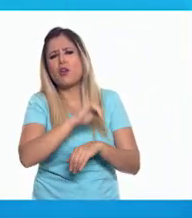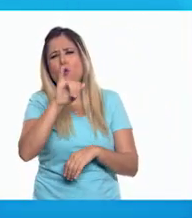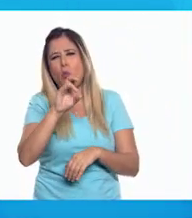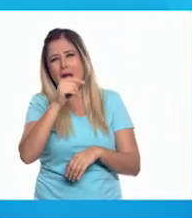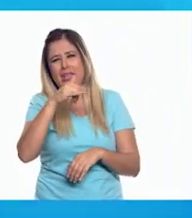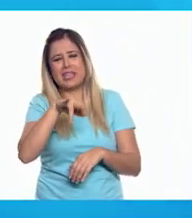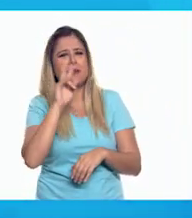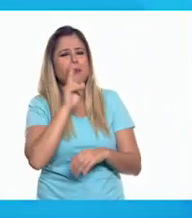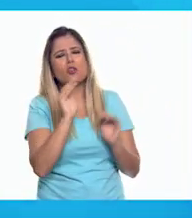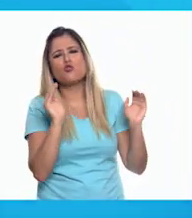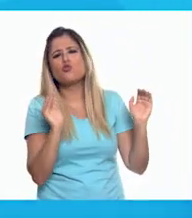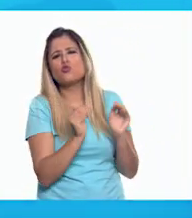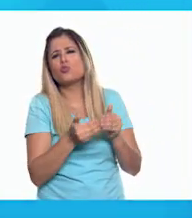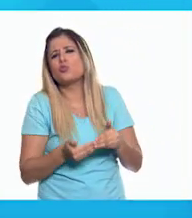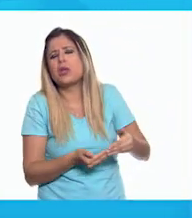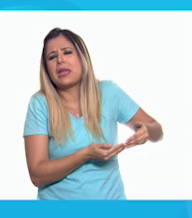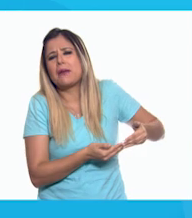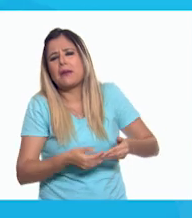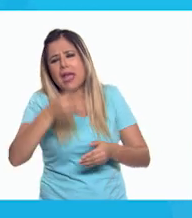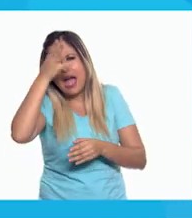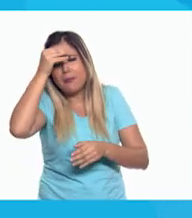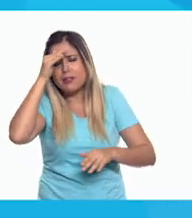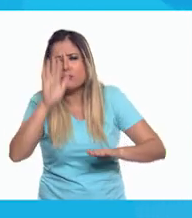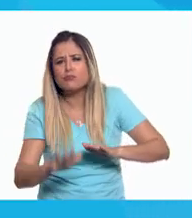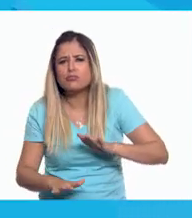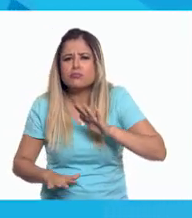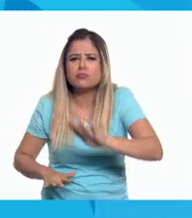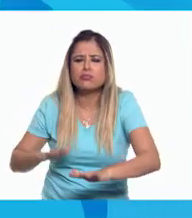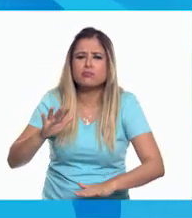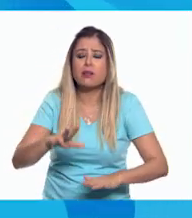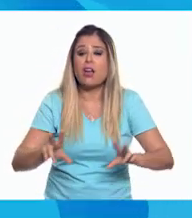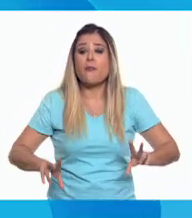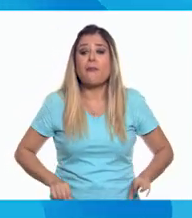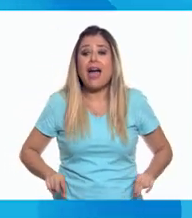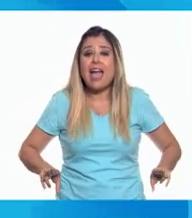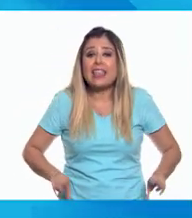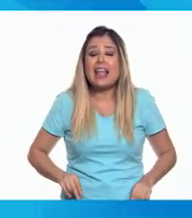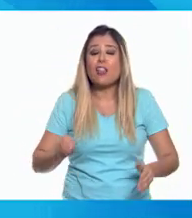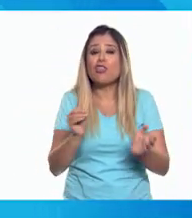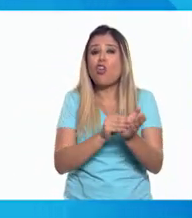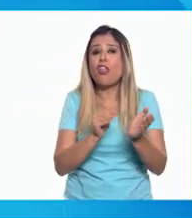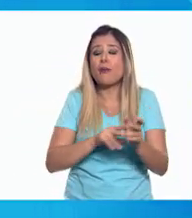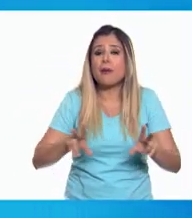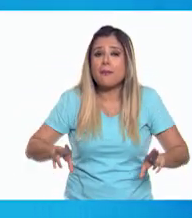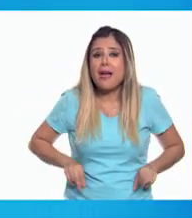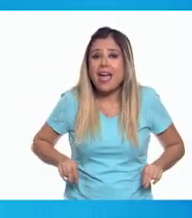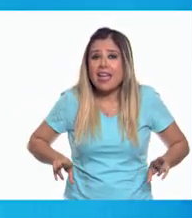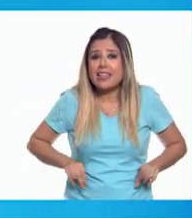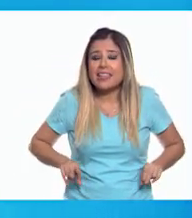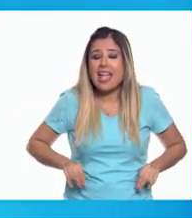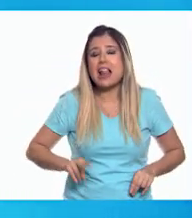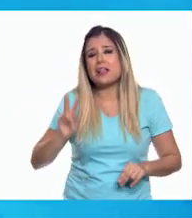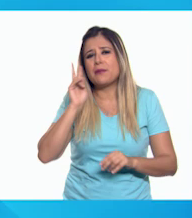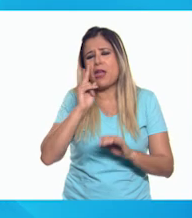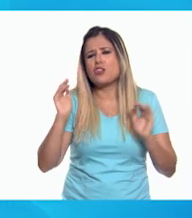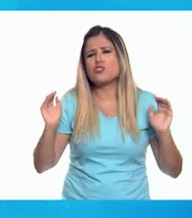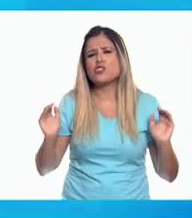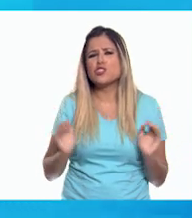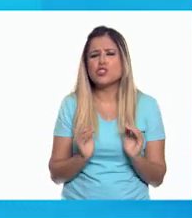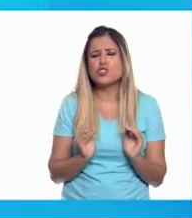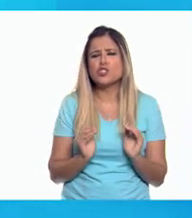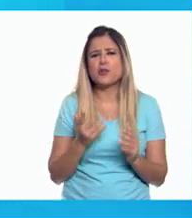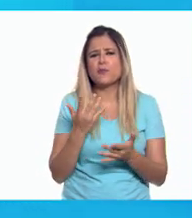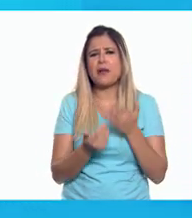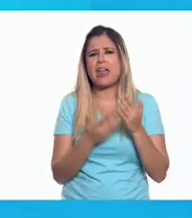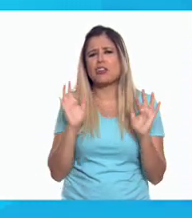ve más pequeño. Ya estaba aprendiendo a gatear, todavía trae su pañal aquí... No, lo pueden ver, se ve muy chiquito, sus manos